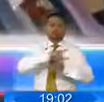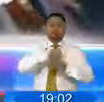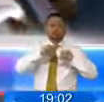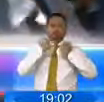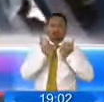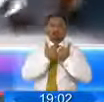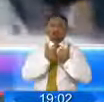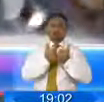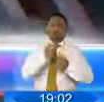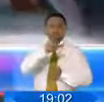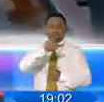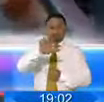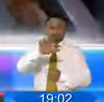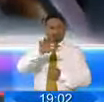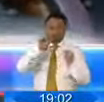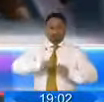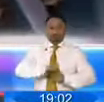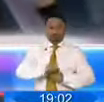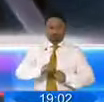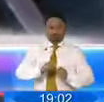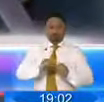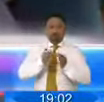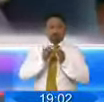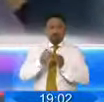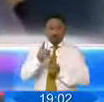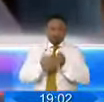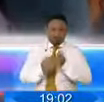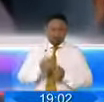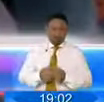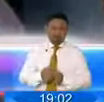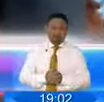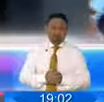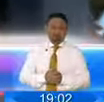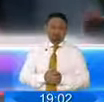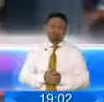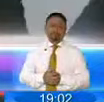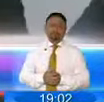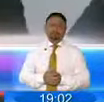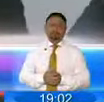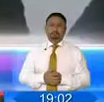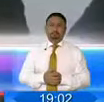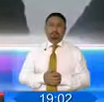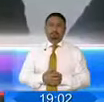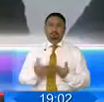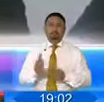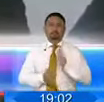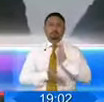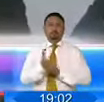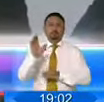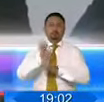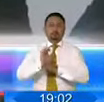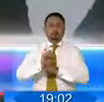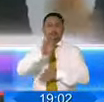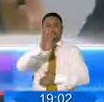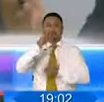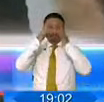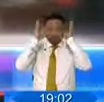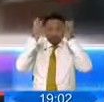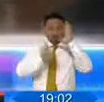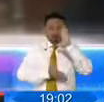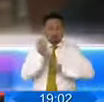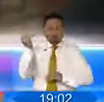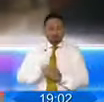País y tratar de recomponer las bases del partido de gobierno tras la disputa interna. Abandonó Ecuador el pasado 4 de diciembre.